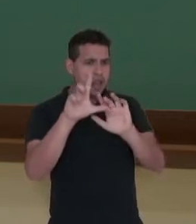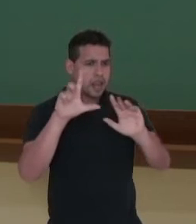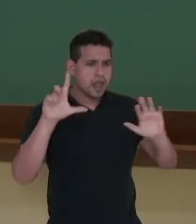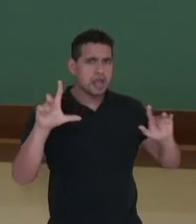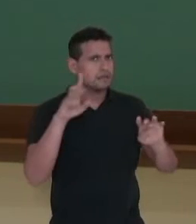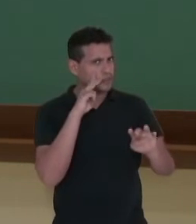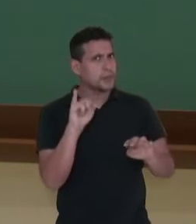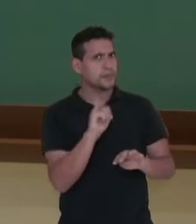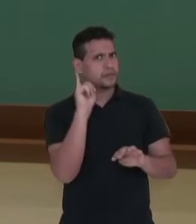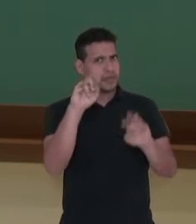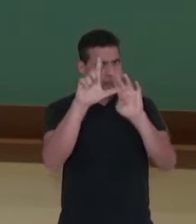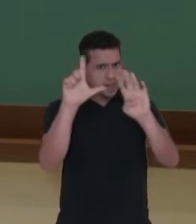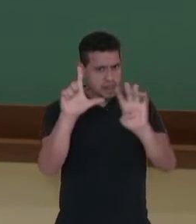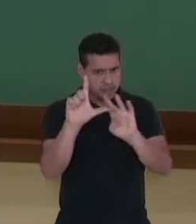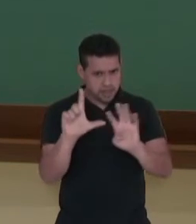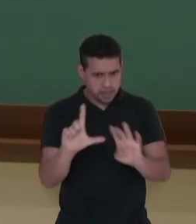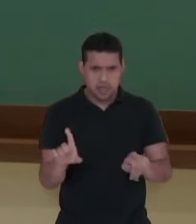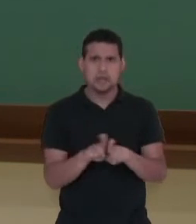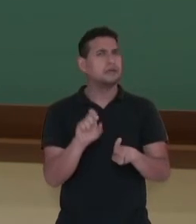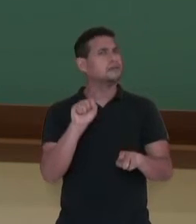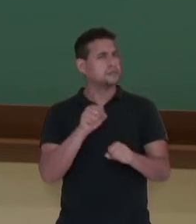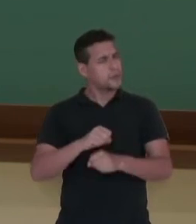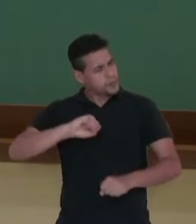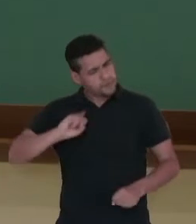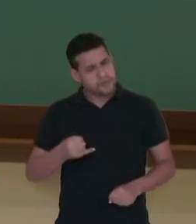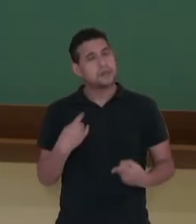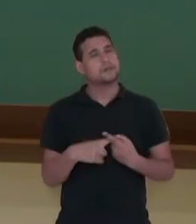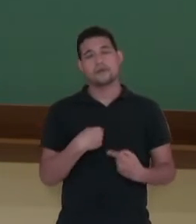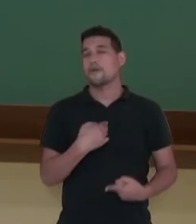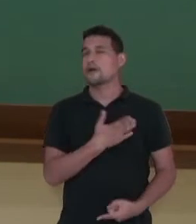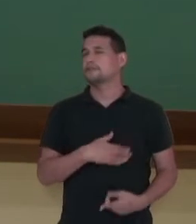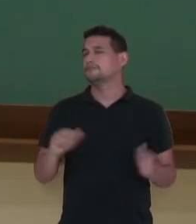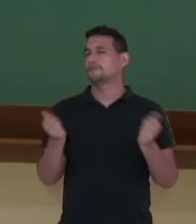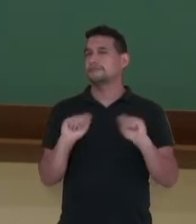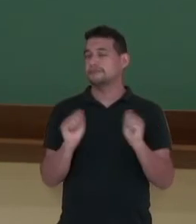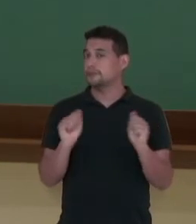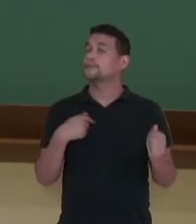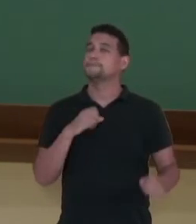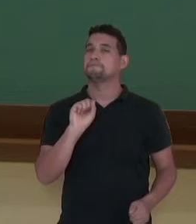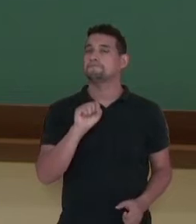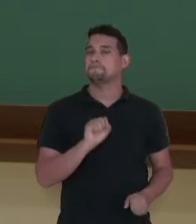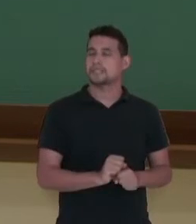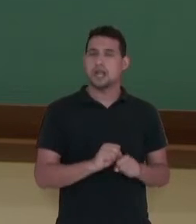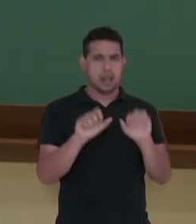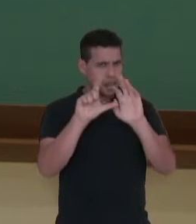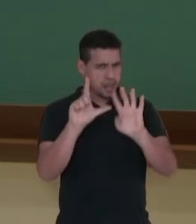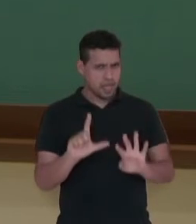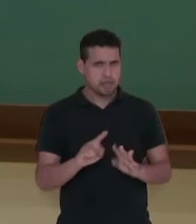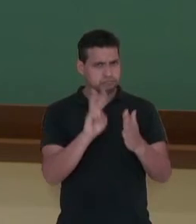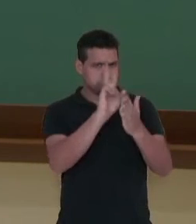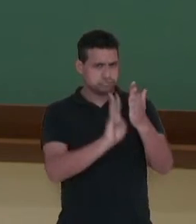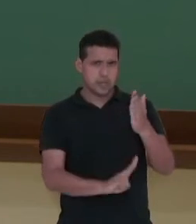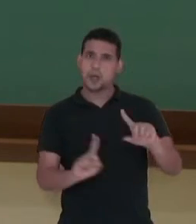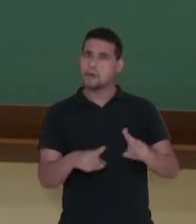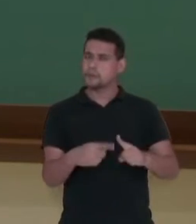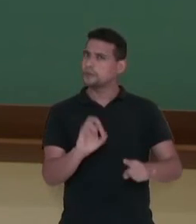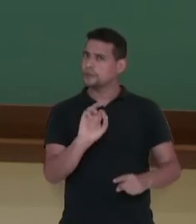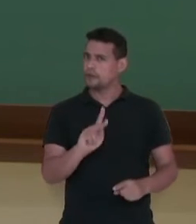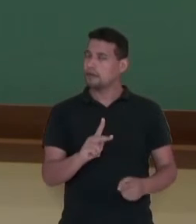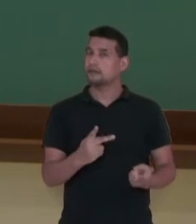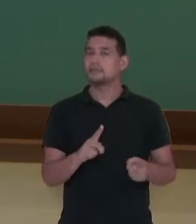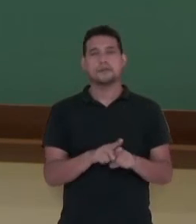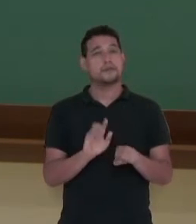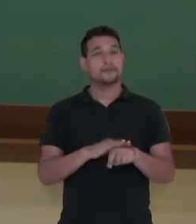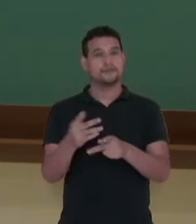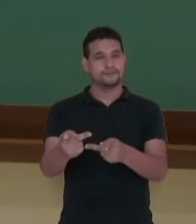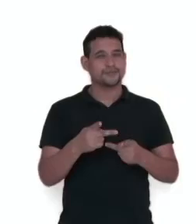muito a pena, eu sou suspeita, recomendo porque gosto muito, me gusta mucho. Então se se queda ahí la recomendación,